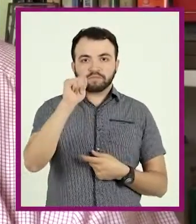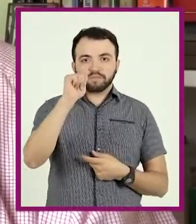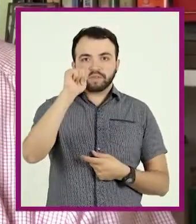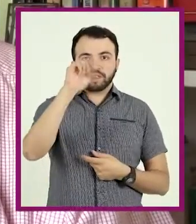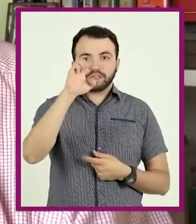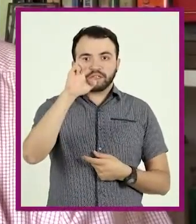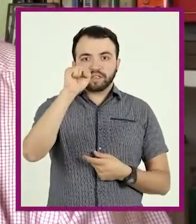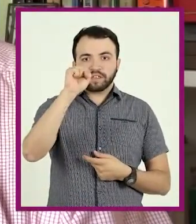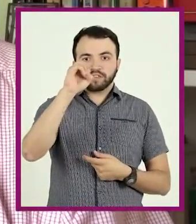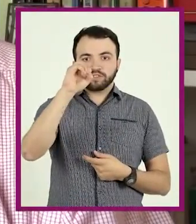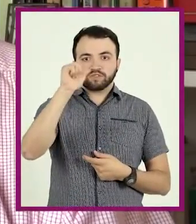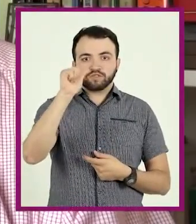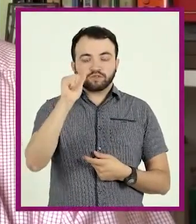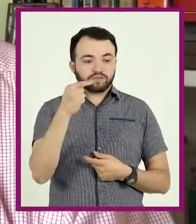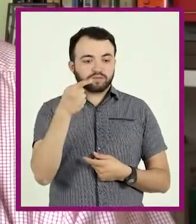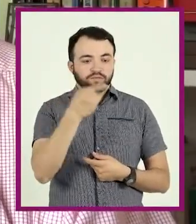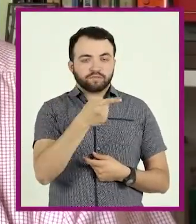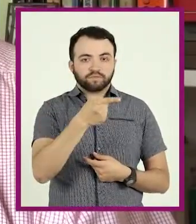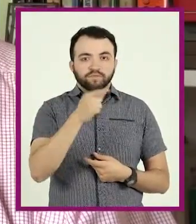Pessoa.